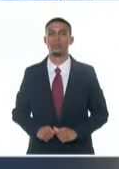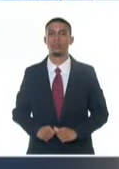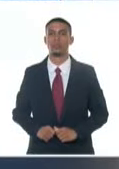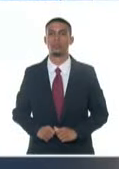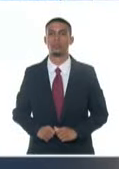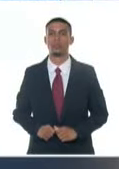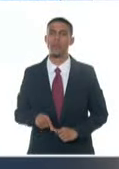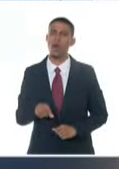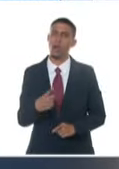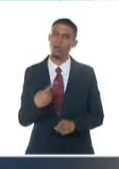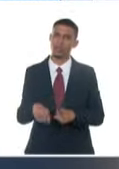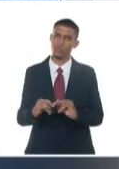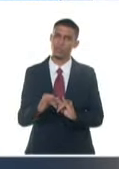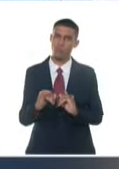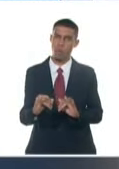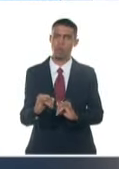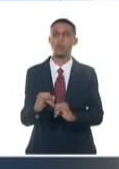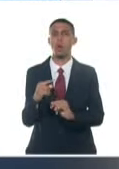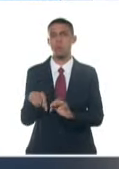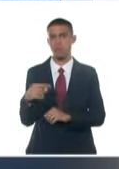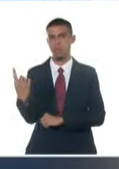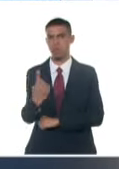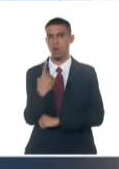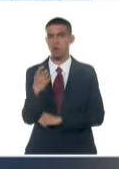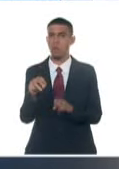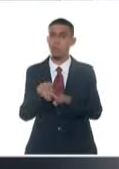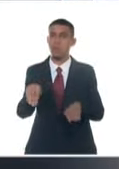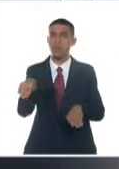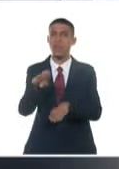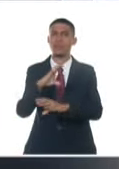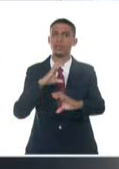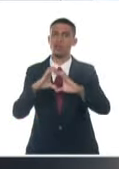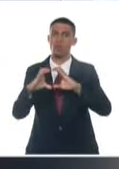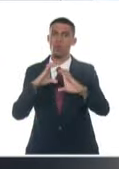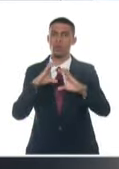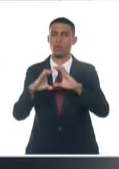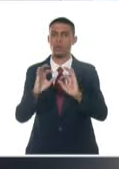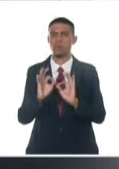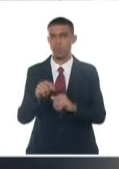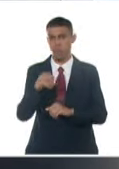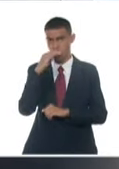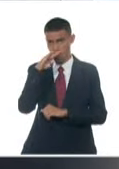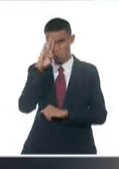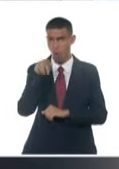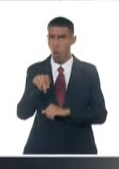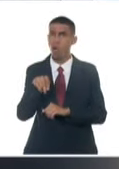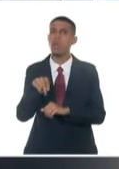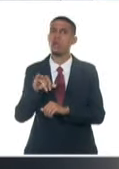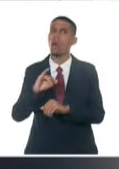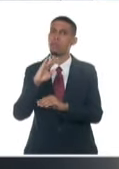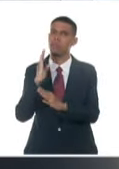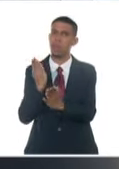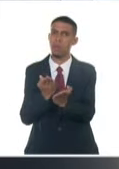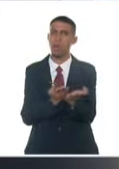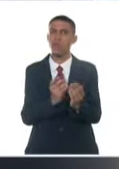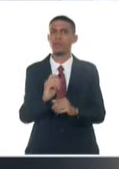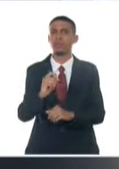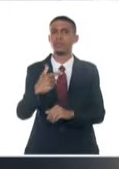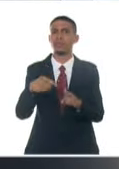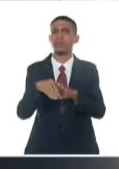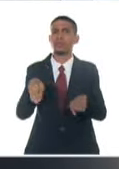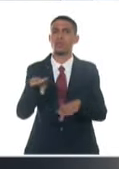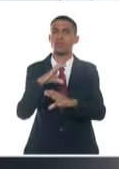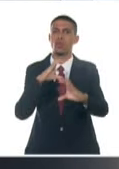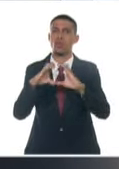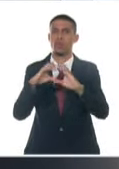Vamos con breves nacionales en el Estelar. La ministra de Comunicaciones, Mayra Arevich, recibió al viceministro iraní de Comunicaciones y